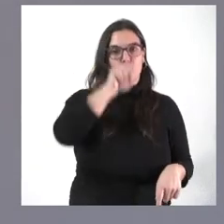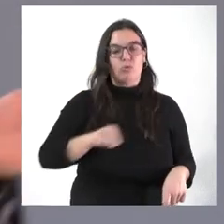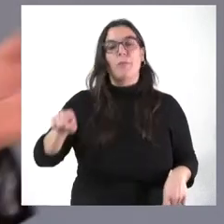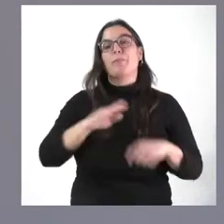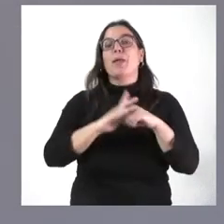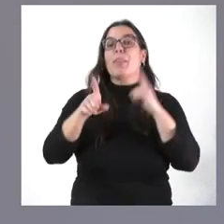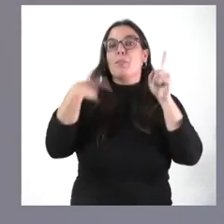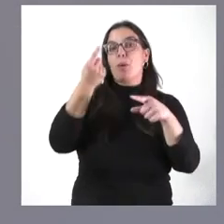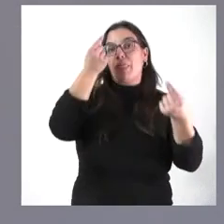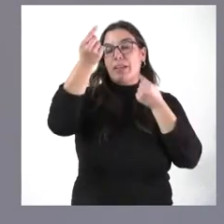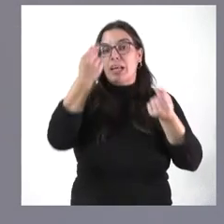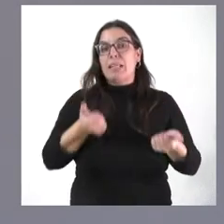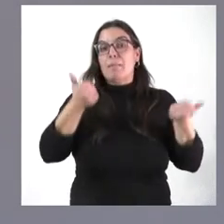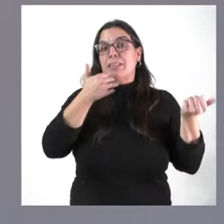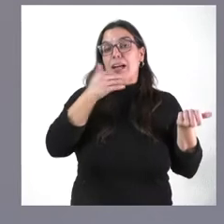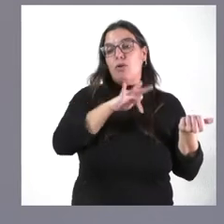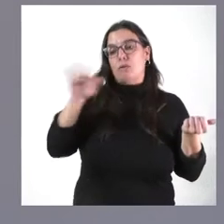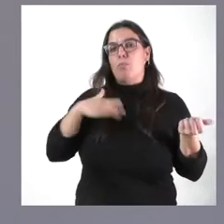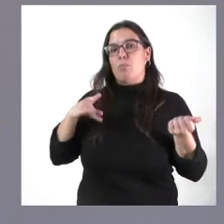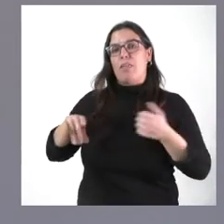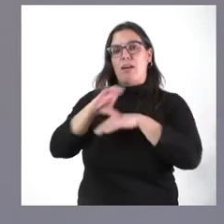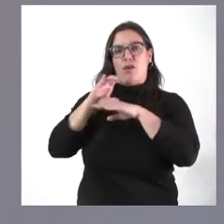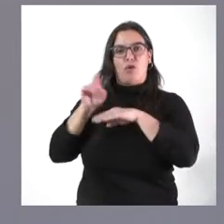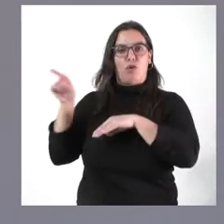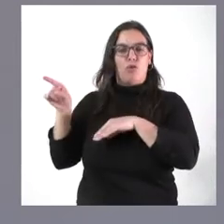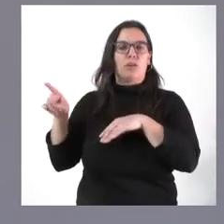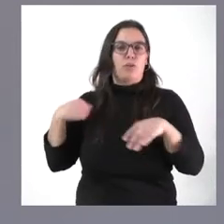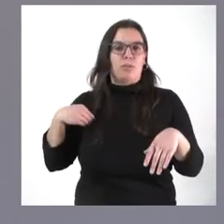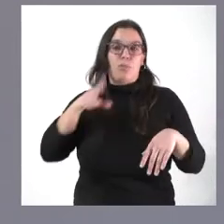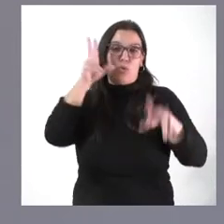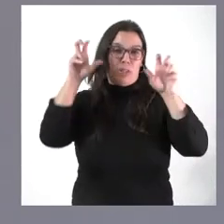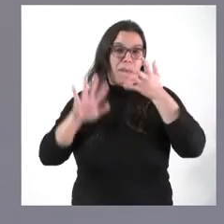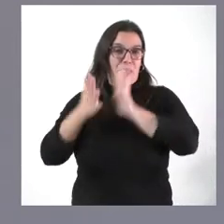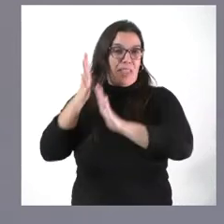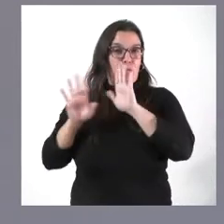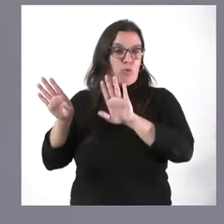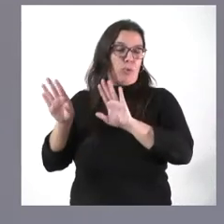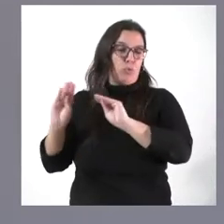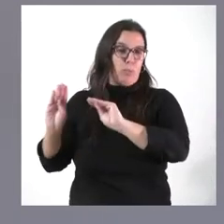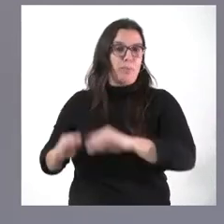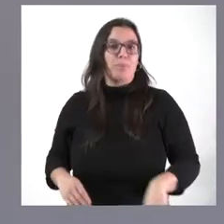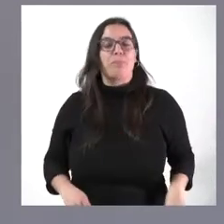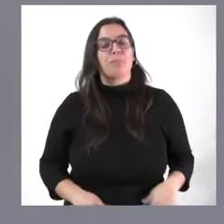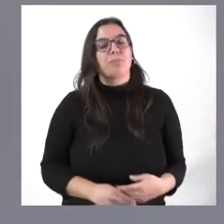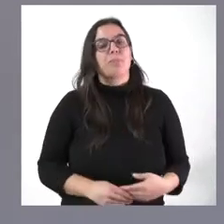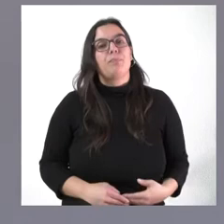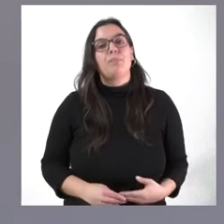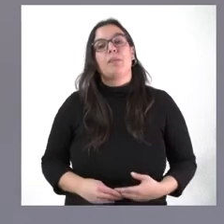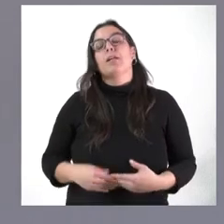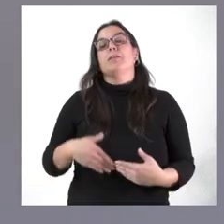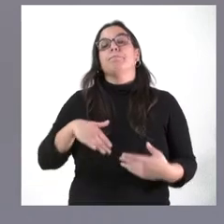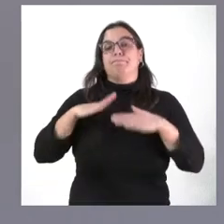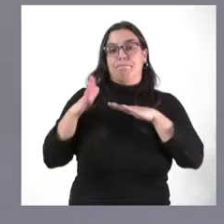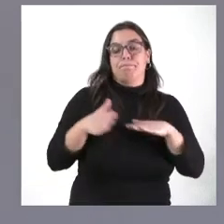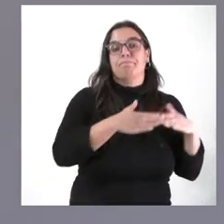detalle más y siendo materia de incendios lo podrá completar también el propio consejero siguiendo ya avanzando y